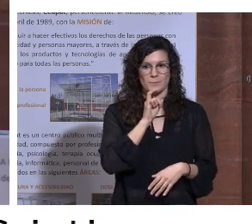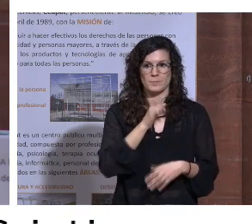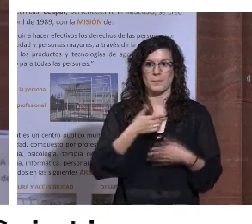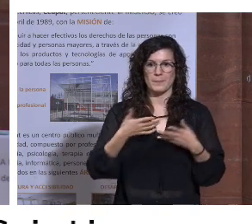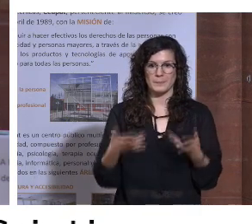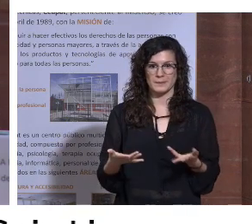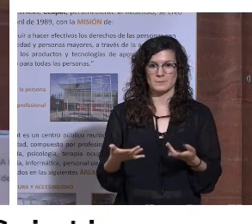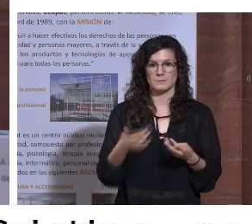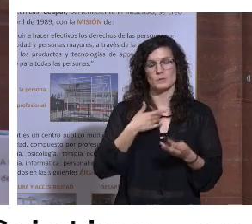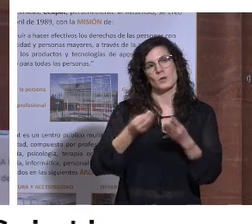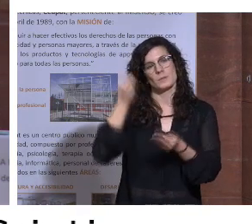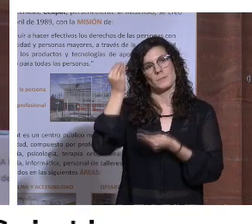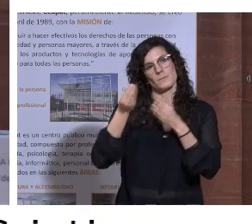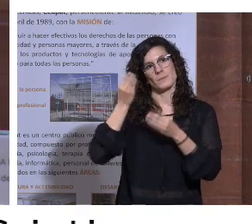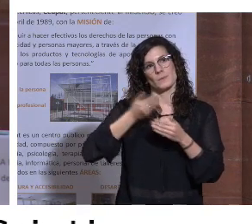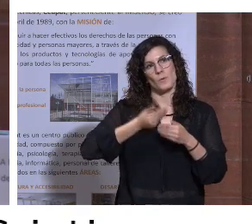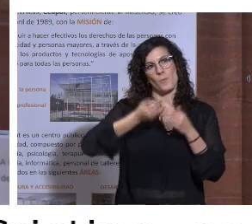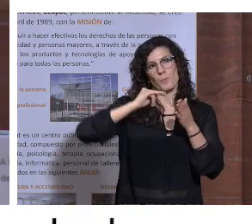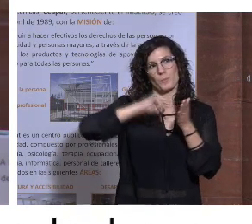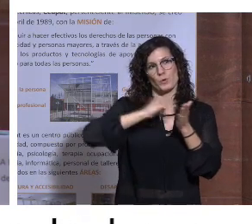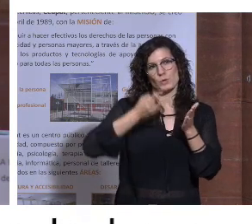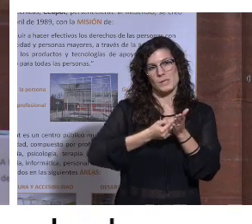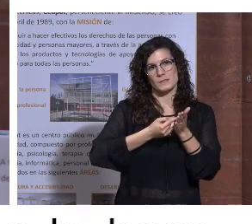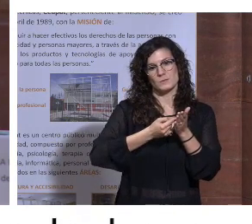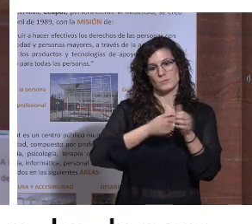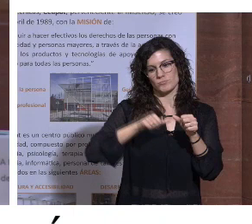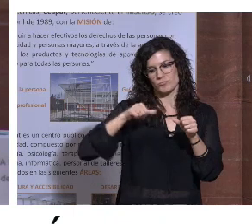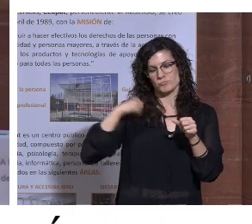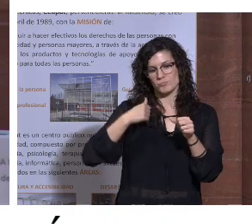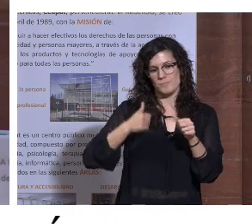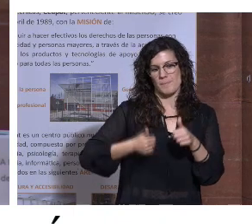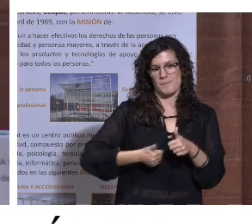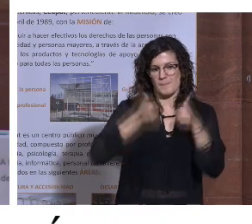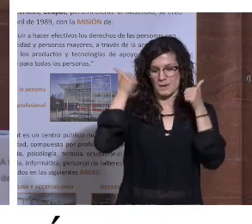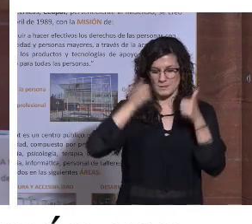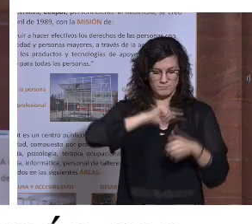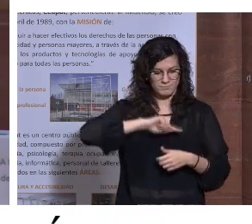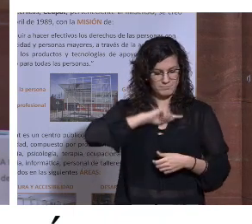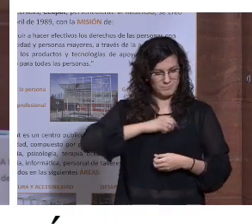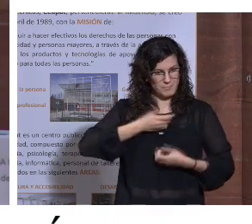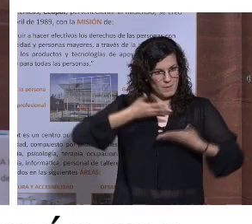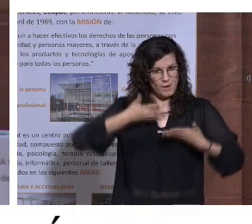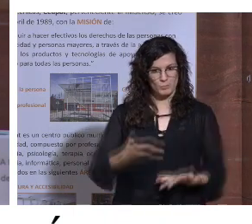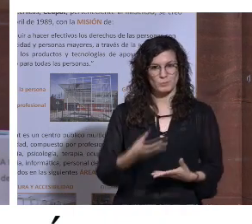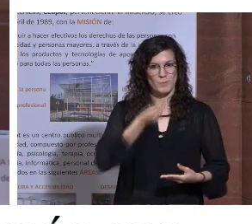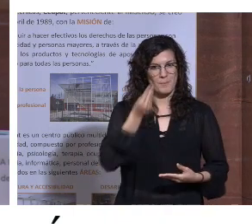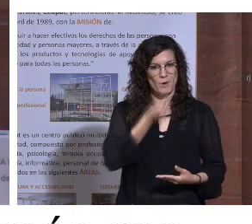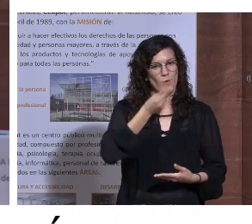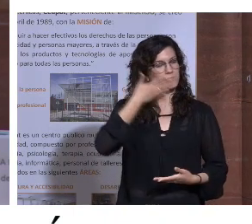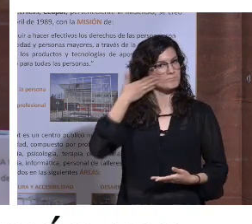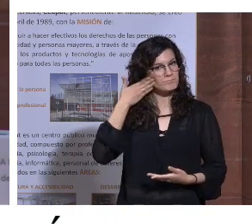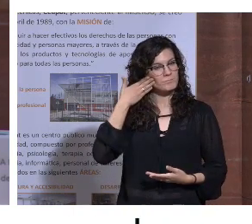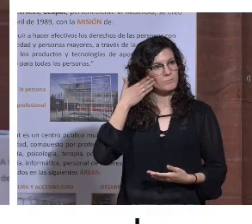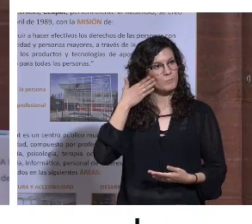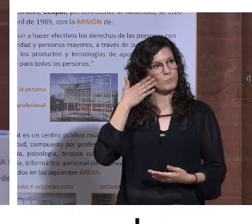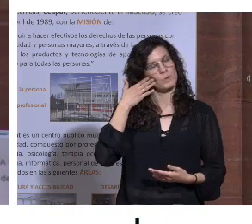a la hora de pensar en los proyectos que más me han hecho sentir mejor, mejor, ¿no? Cuando ya se han puesto en marcha, pues